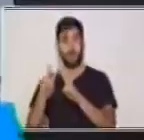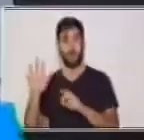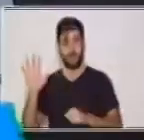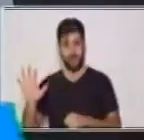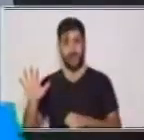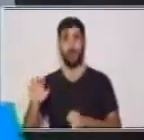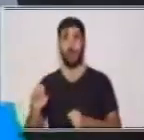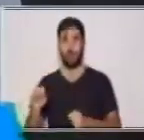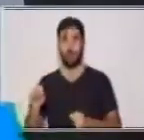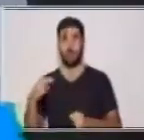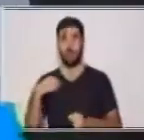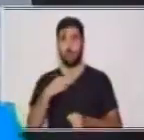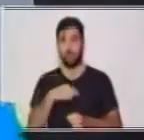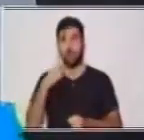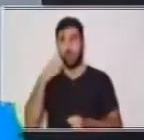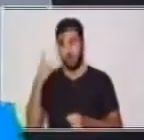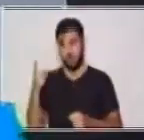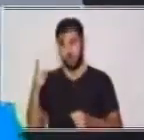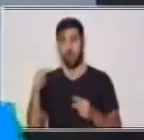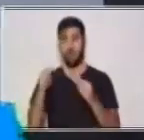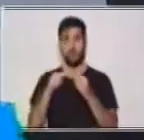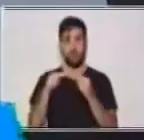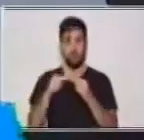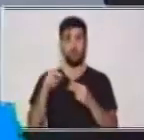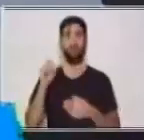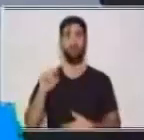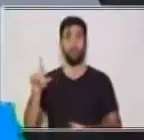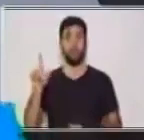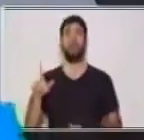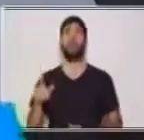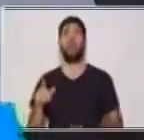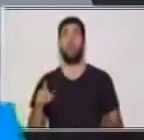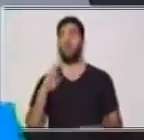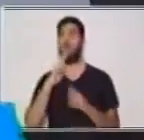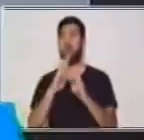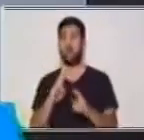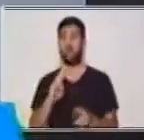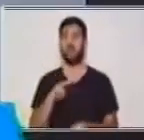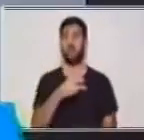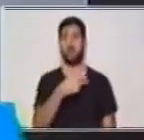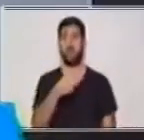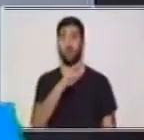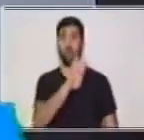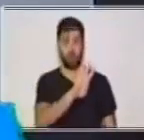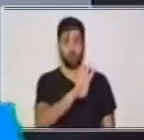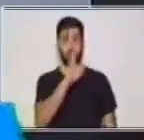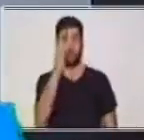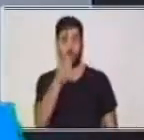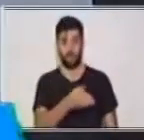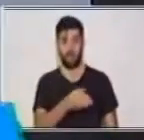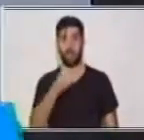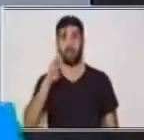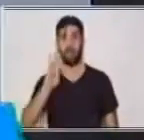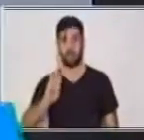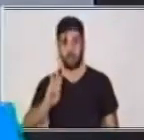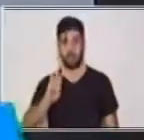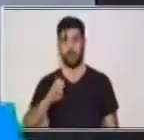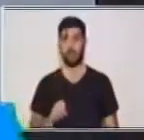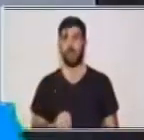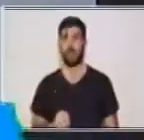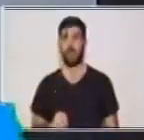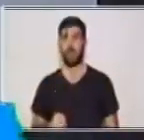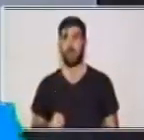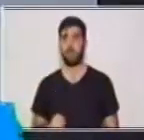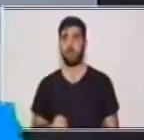reglas de la tangente, va a ser igual a 4 dividido 3. Y en